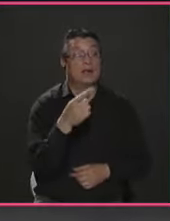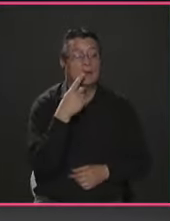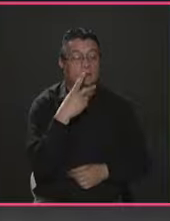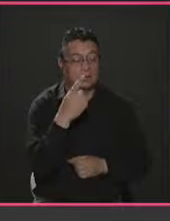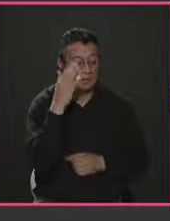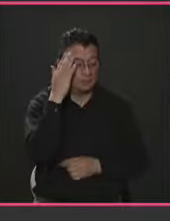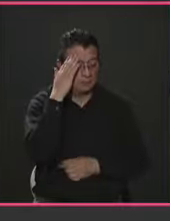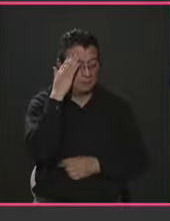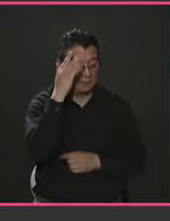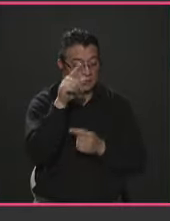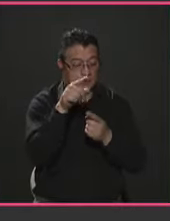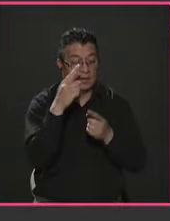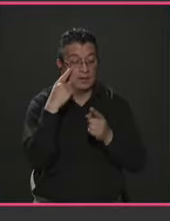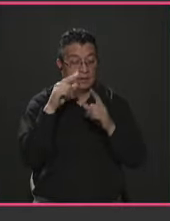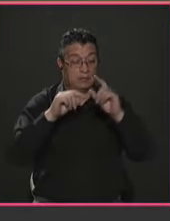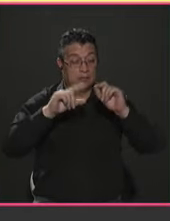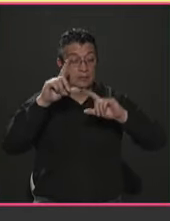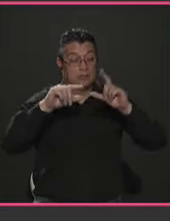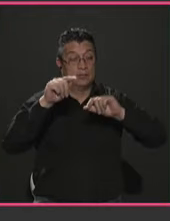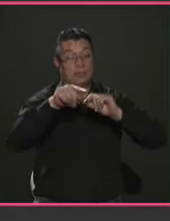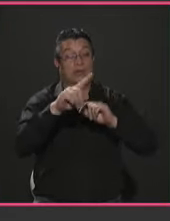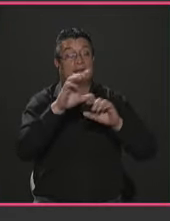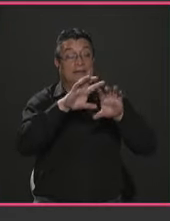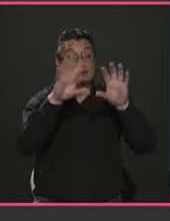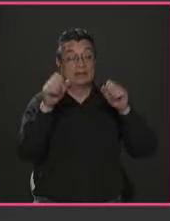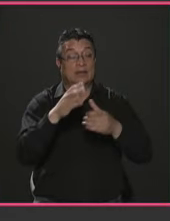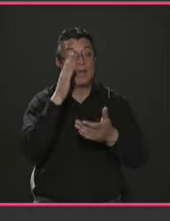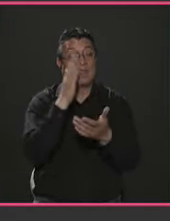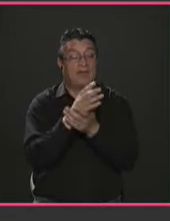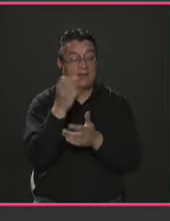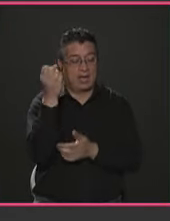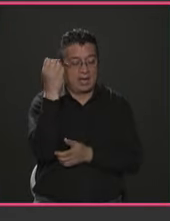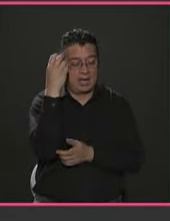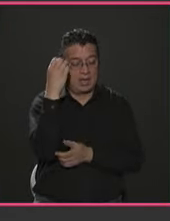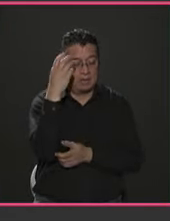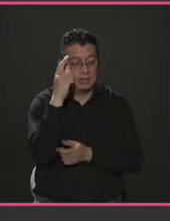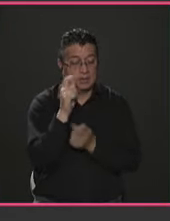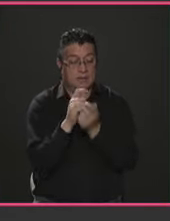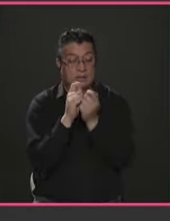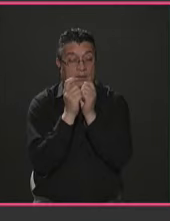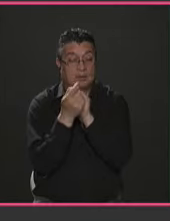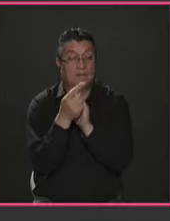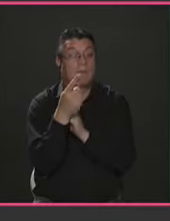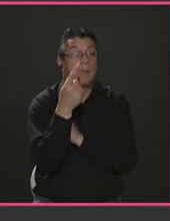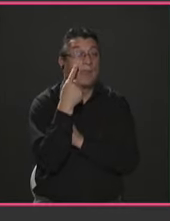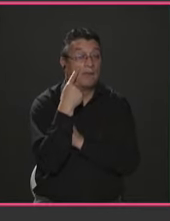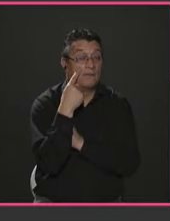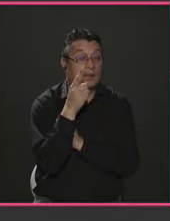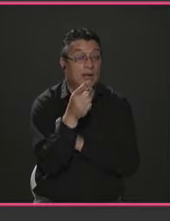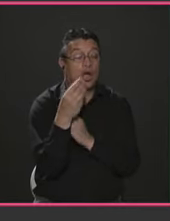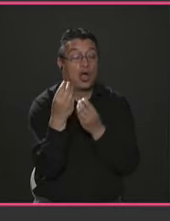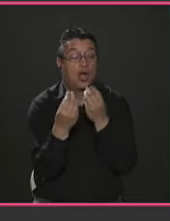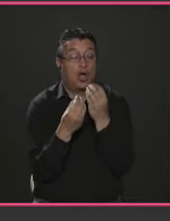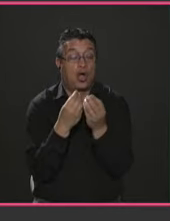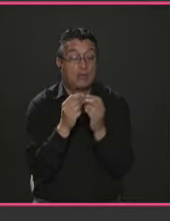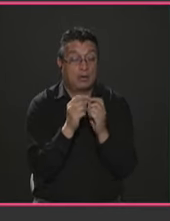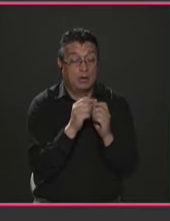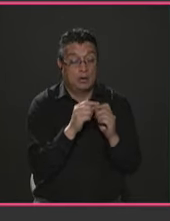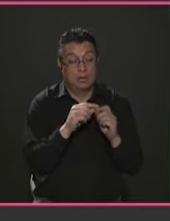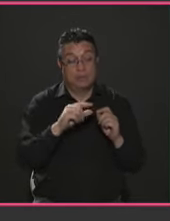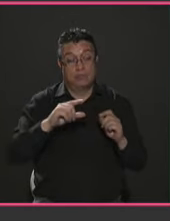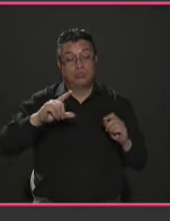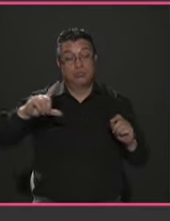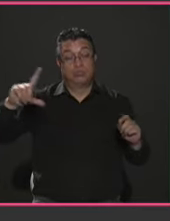dijimos los circuitos que la que la que los sistemas tiene que aprender a ajustar la ampolle tita Por así decirlo fíjense el Cómo va creciendo casi